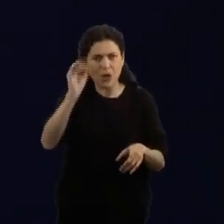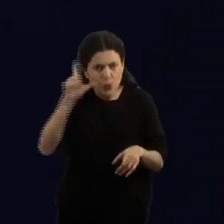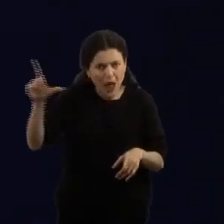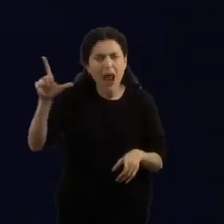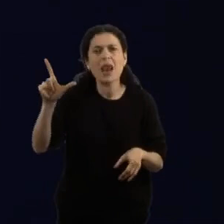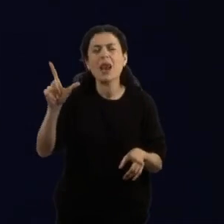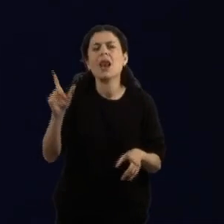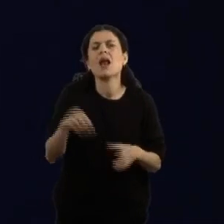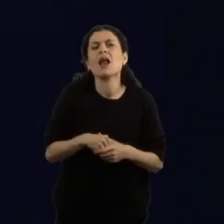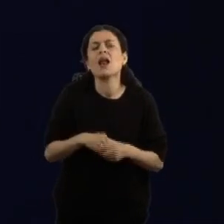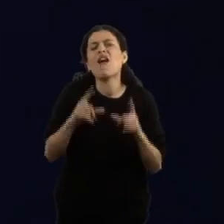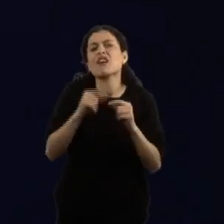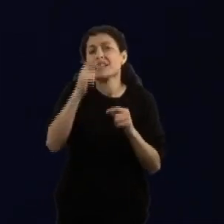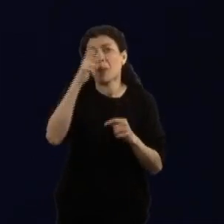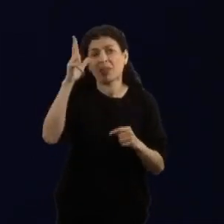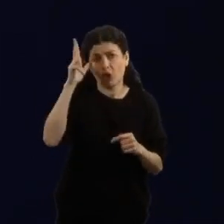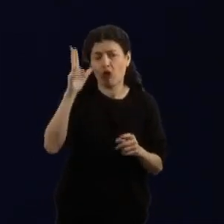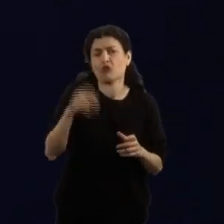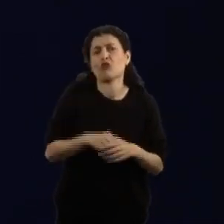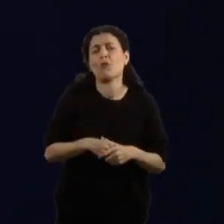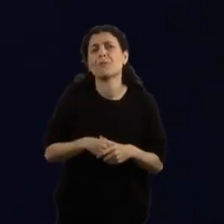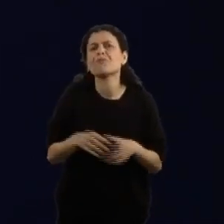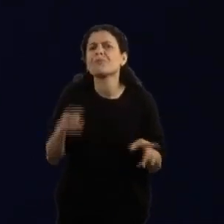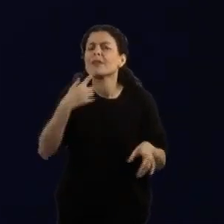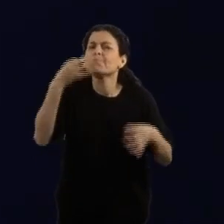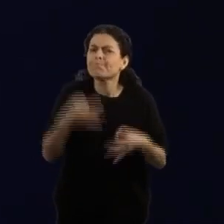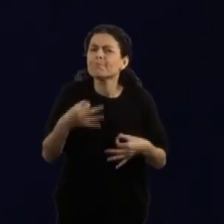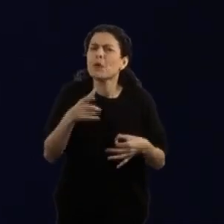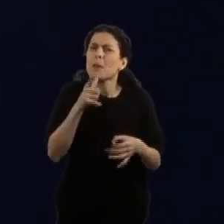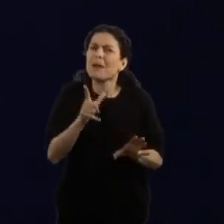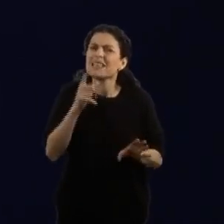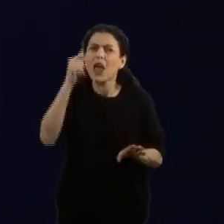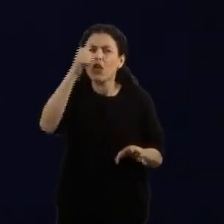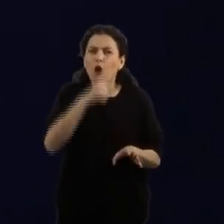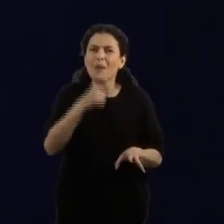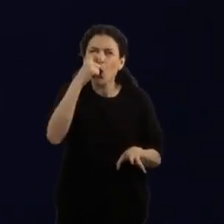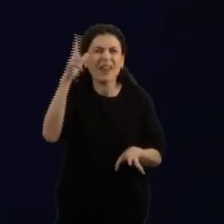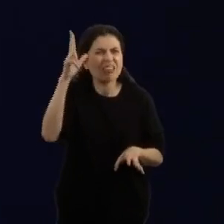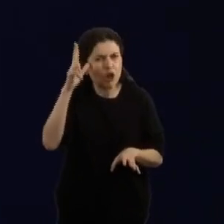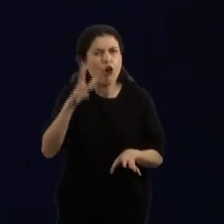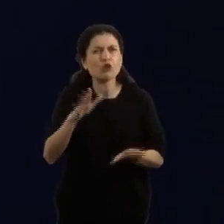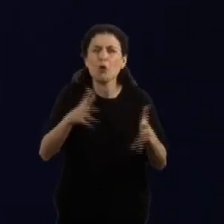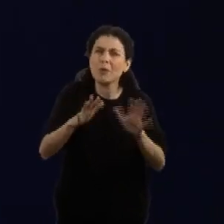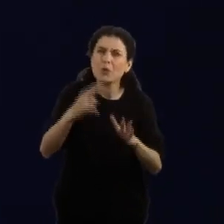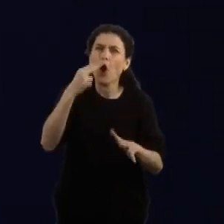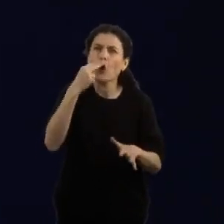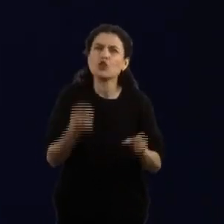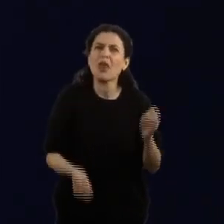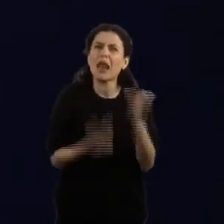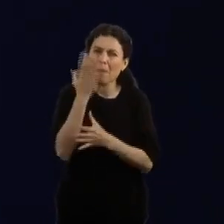el cierre. Y efectivamente creo que eso va a ser ese domingo 28 en torno a las 11 de la